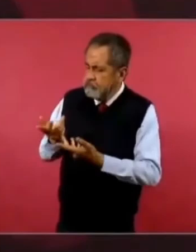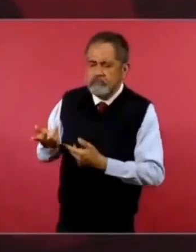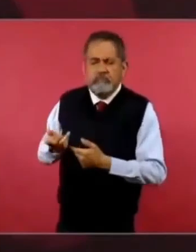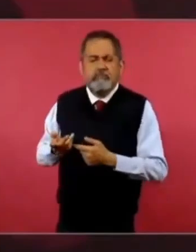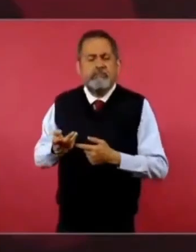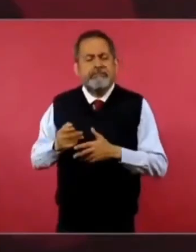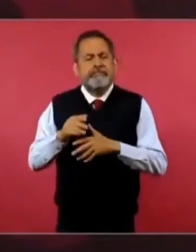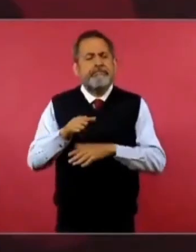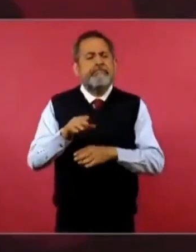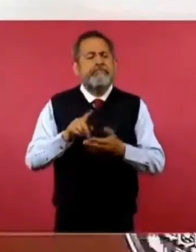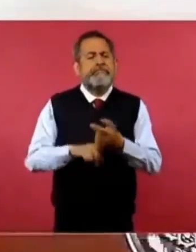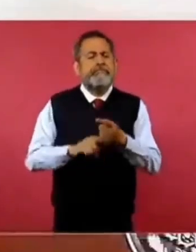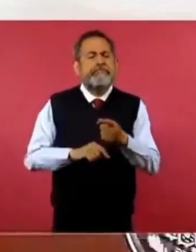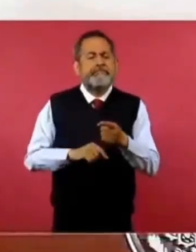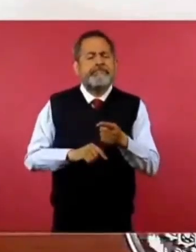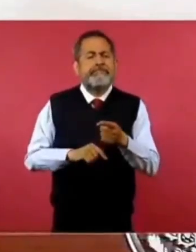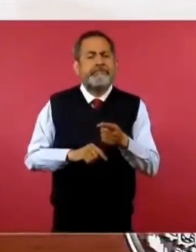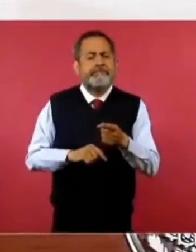si